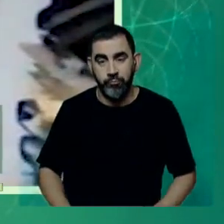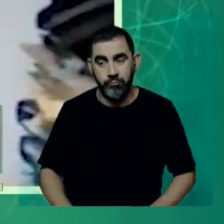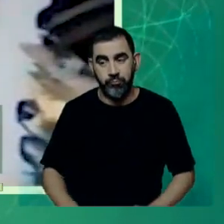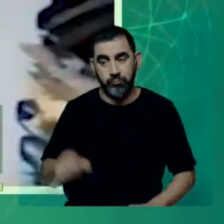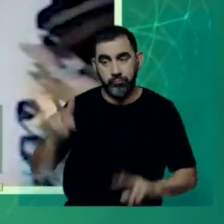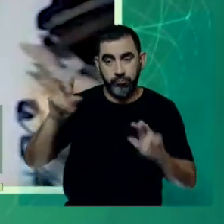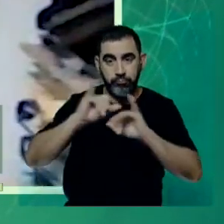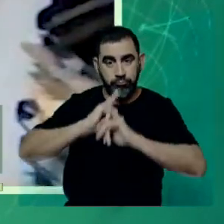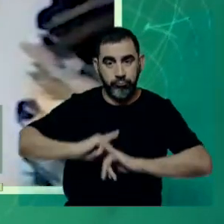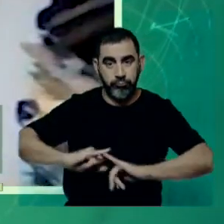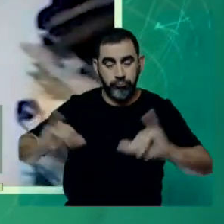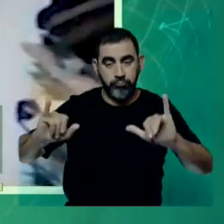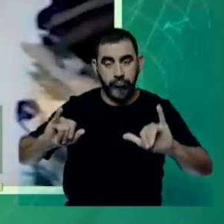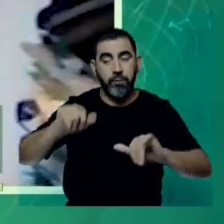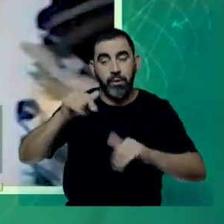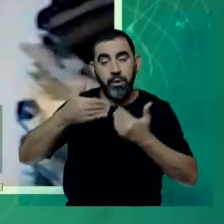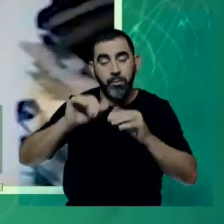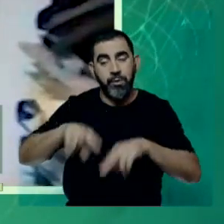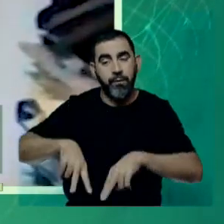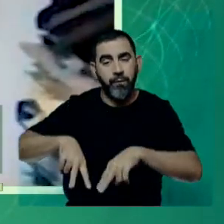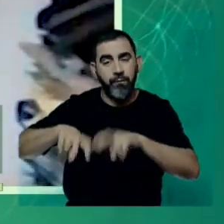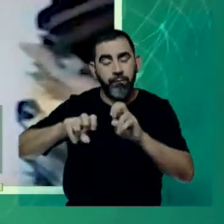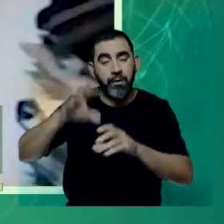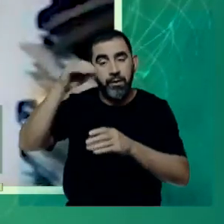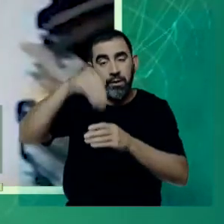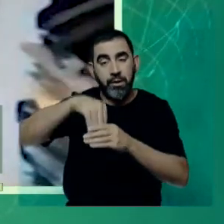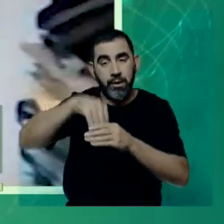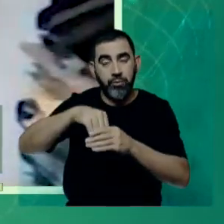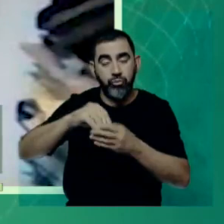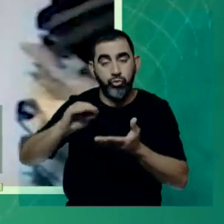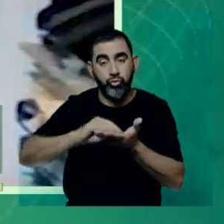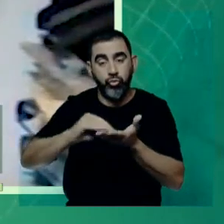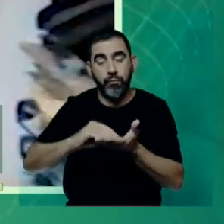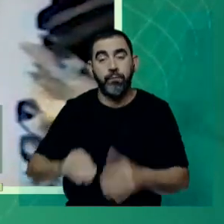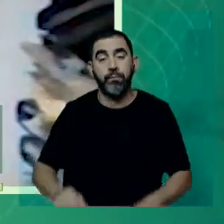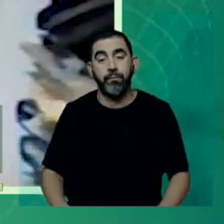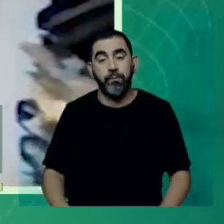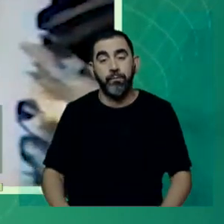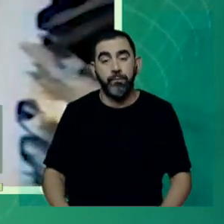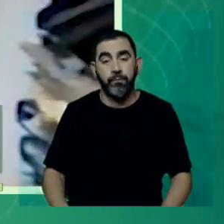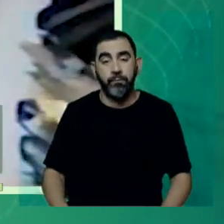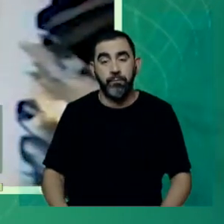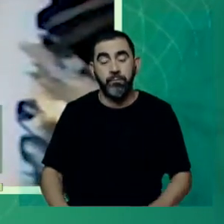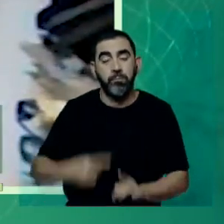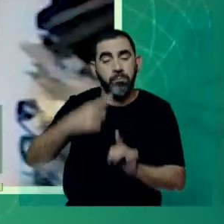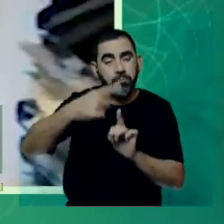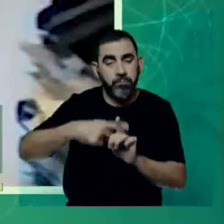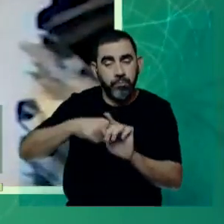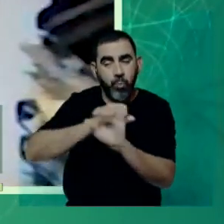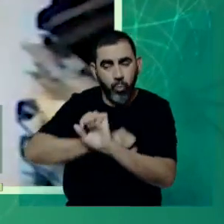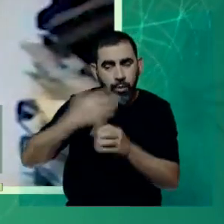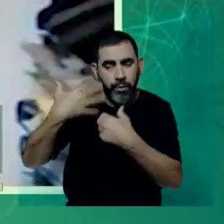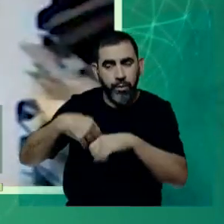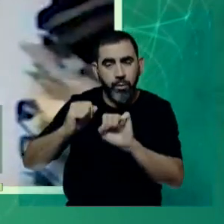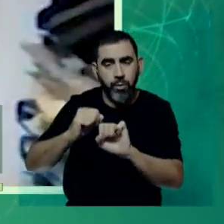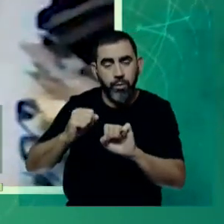tema y se comienza con una investigación interna que, bueno, permitió a lo largo de los meses llegar a la conclusión de que